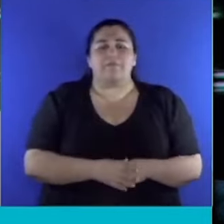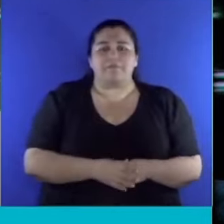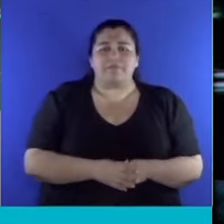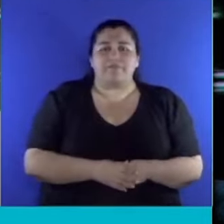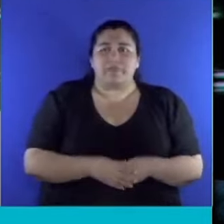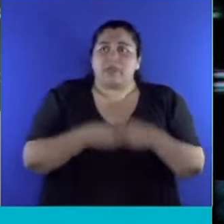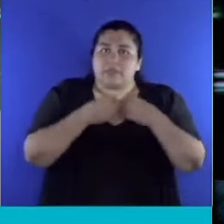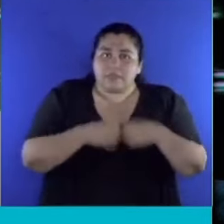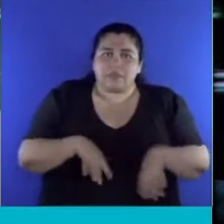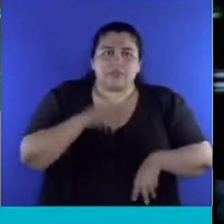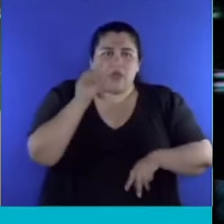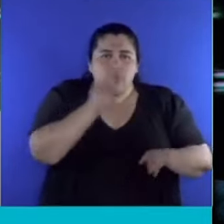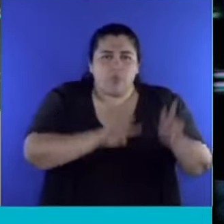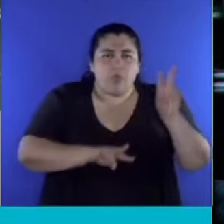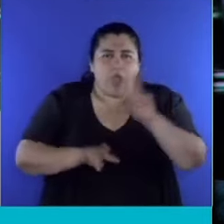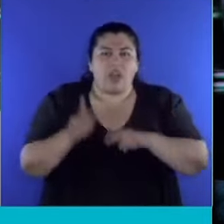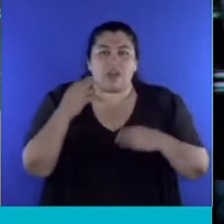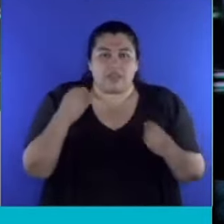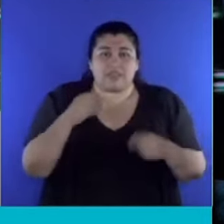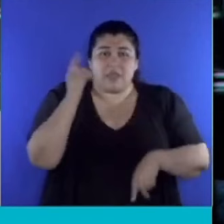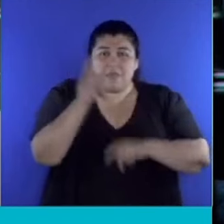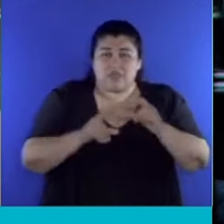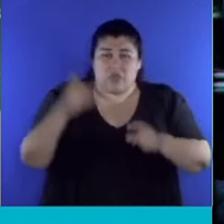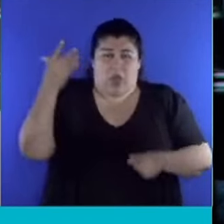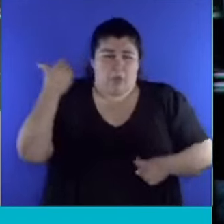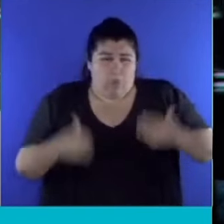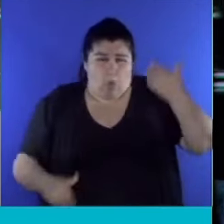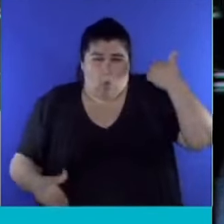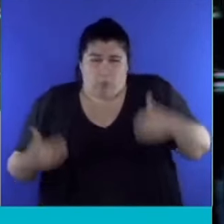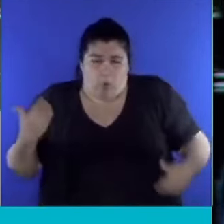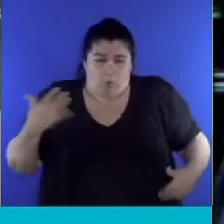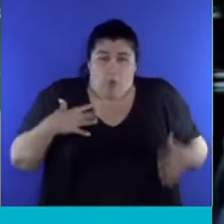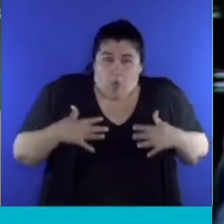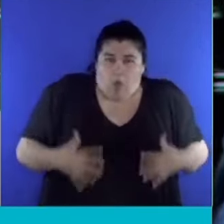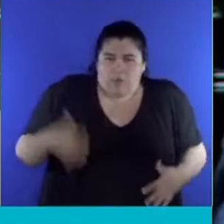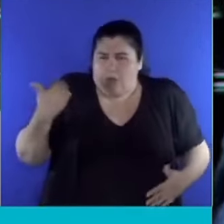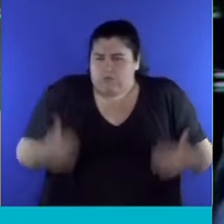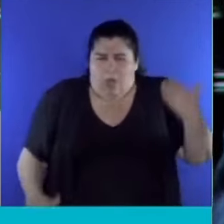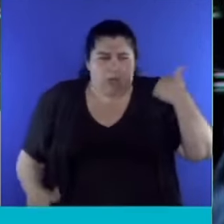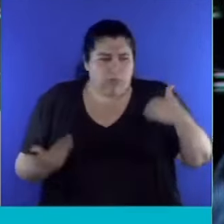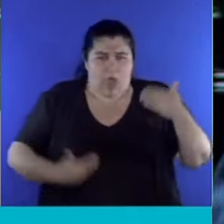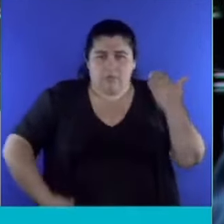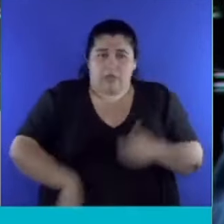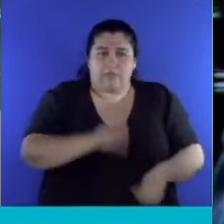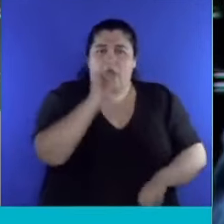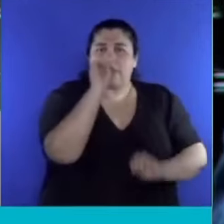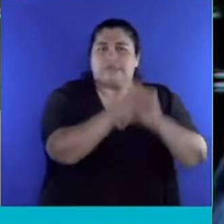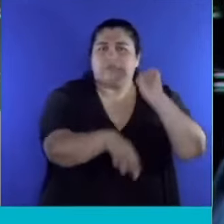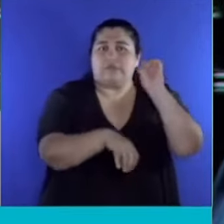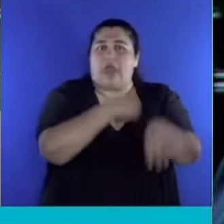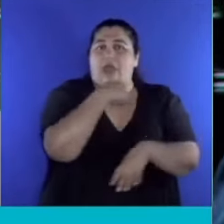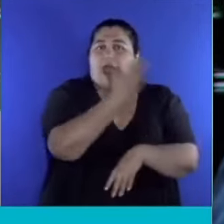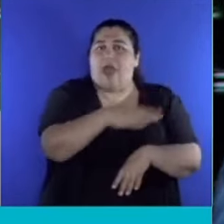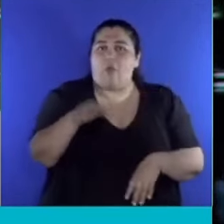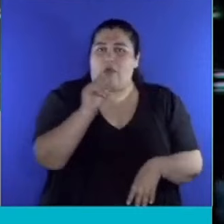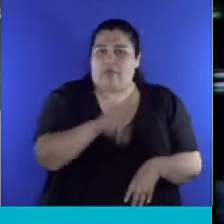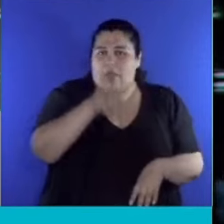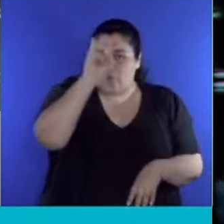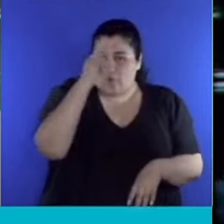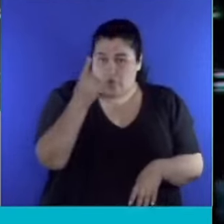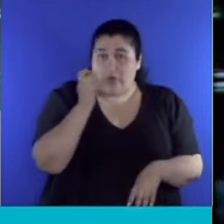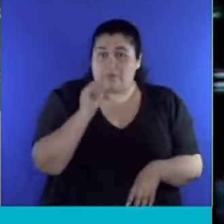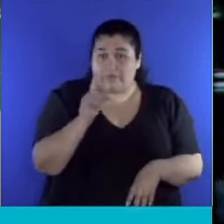empezaban a encontrar cuerpos mutilados en las orillas de de las costas uruguayas entre ellos el el